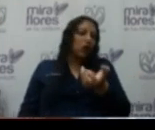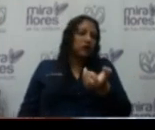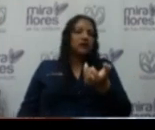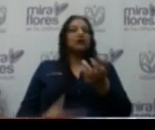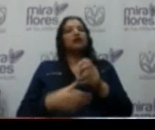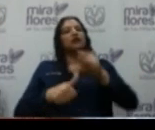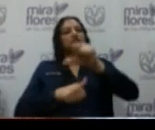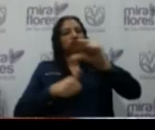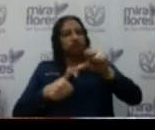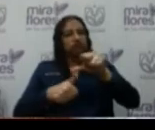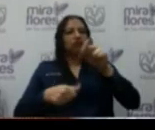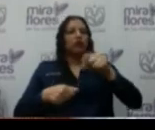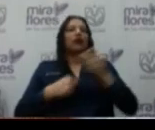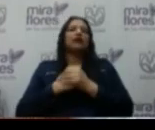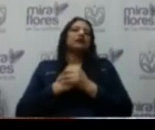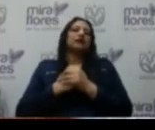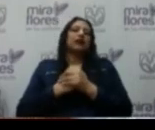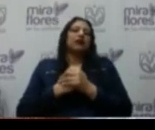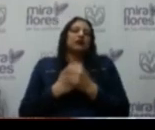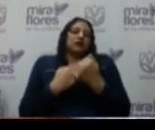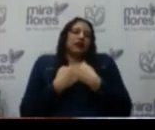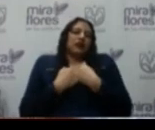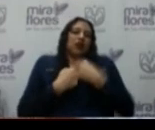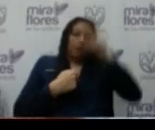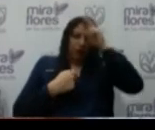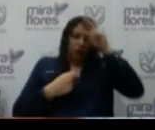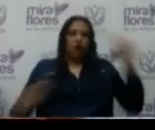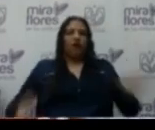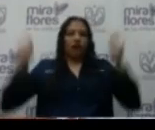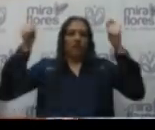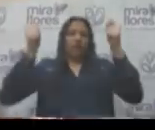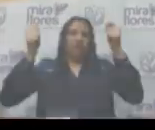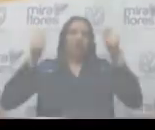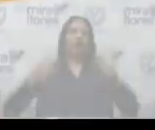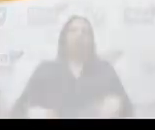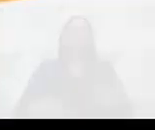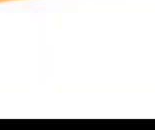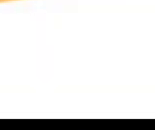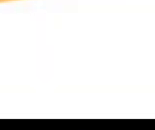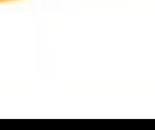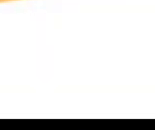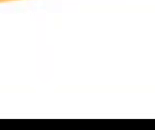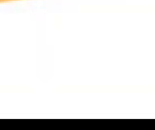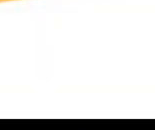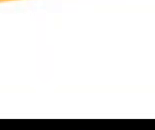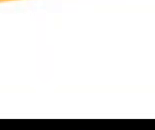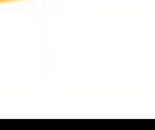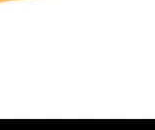confraternidad por nuestro querido Perú. ¡Que viva el Perú! ¡Que viva! Se cierra la sesión.